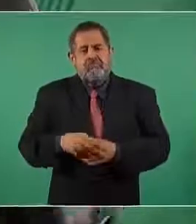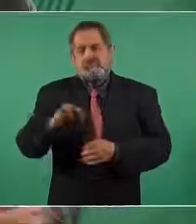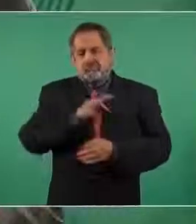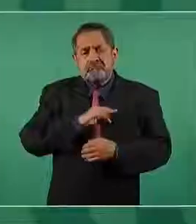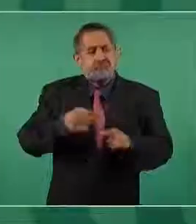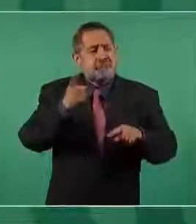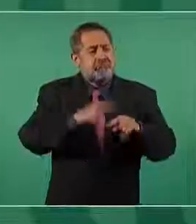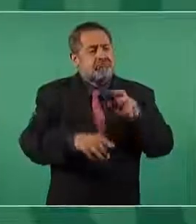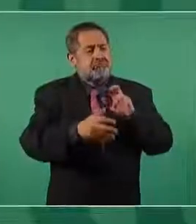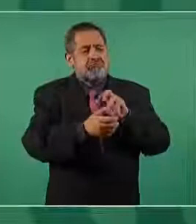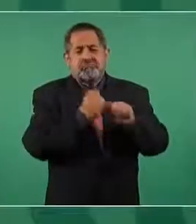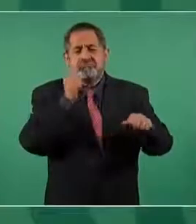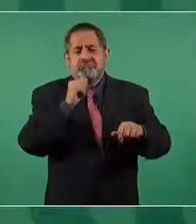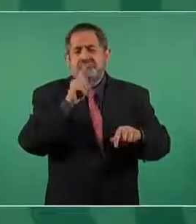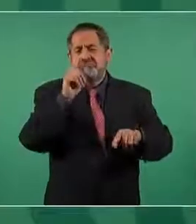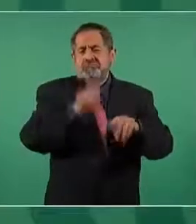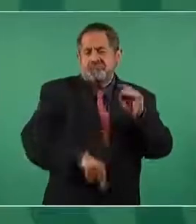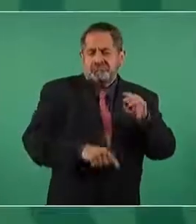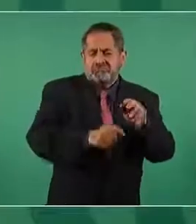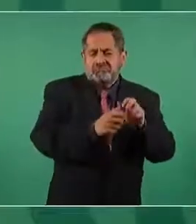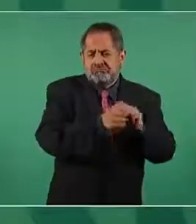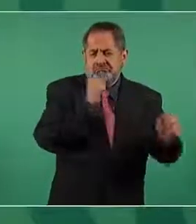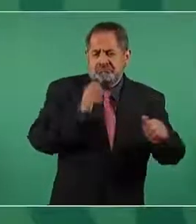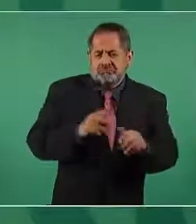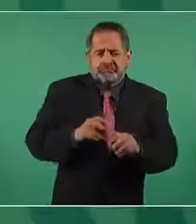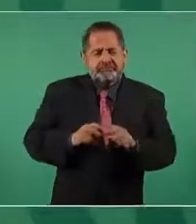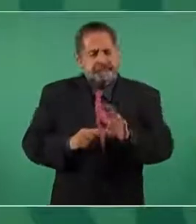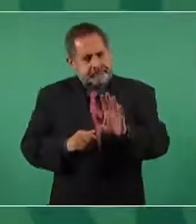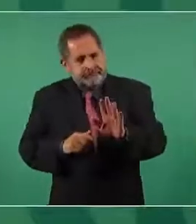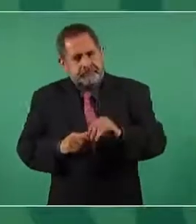cancelar. No lo hacemos